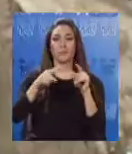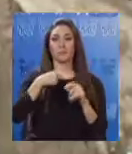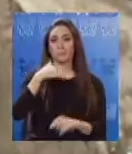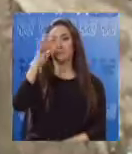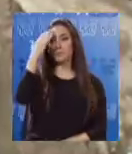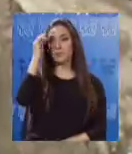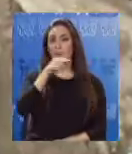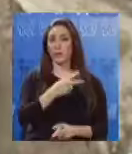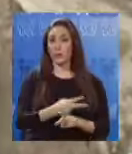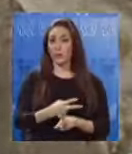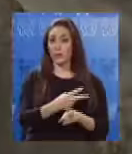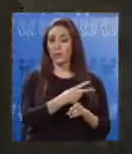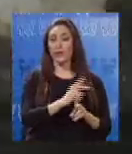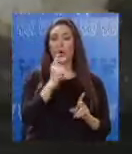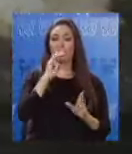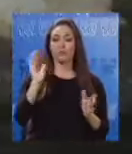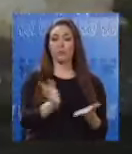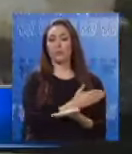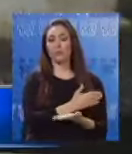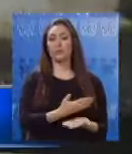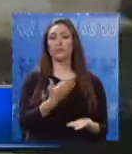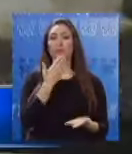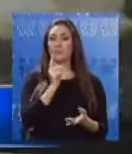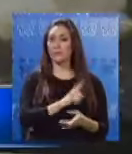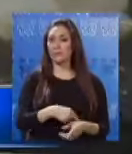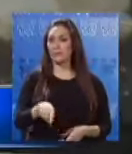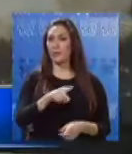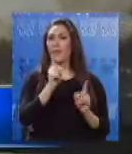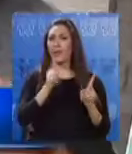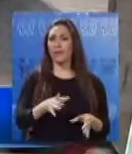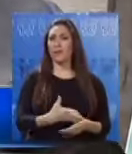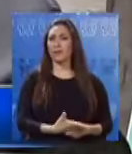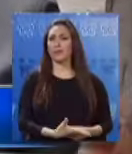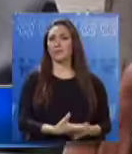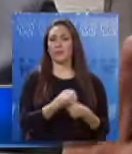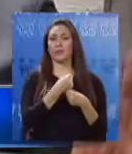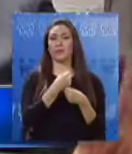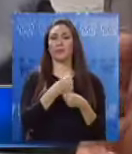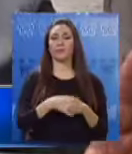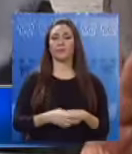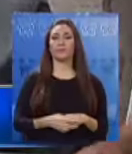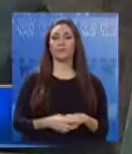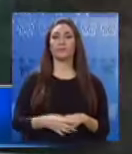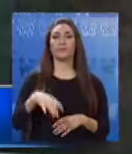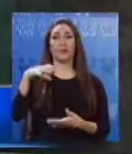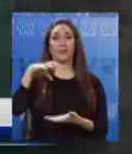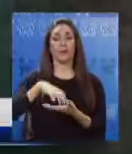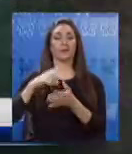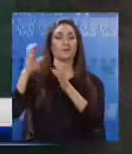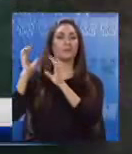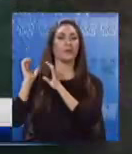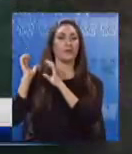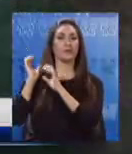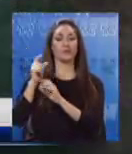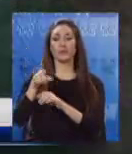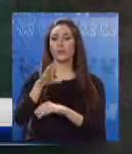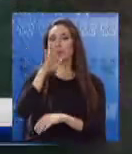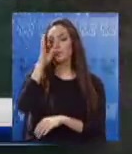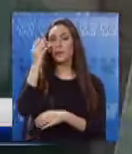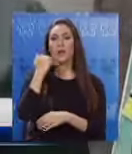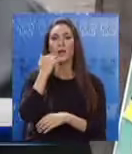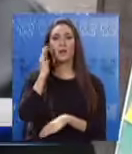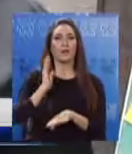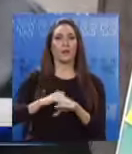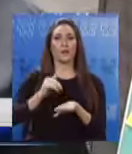cómo se precautelarán estos restos arqueológicos. O sea, en las buenas y en las malas, la plaza de San Francisco ha estado ahí para cualquier